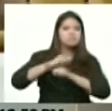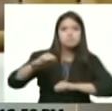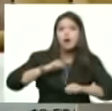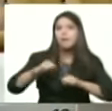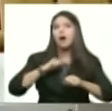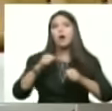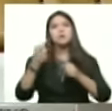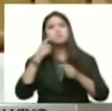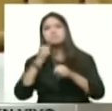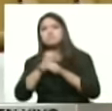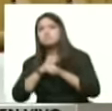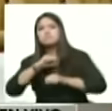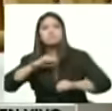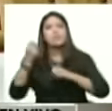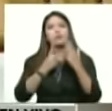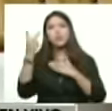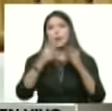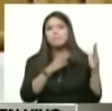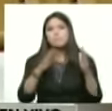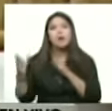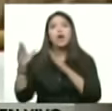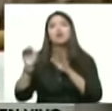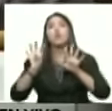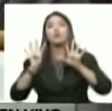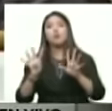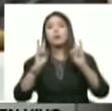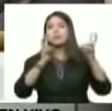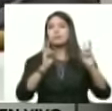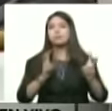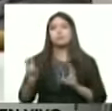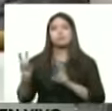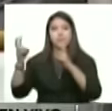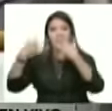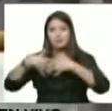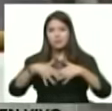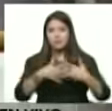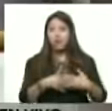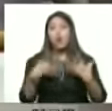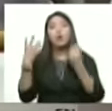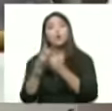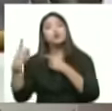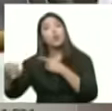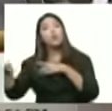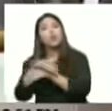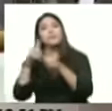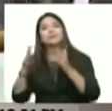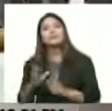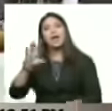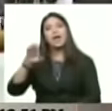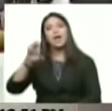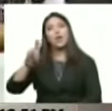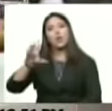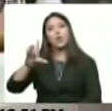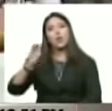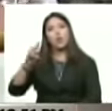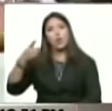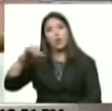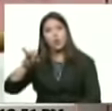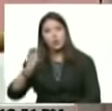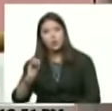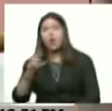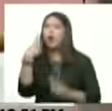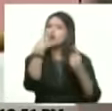moviendo todo este plan de los nueve motores, con el ministro Eulogio del Pino también y con